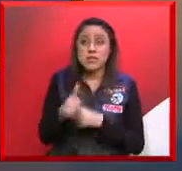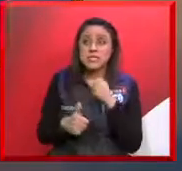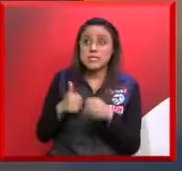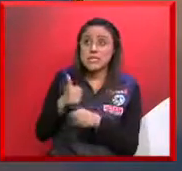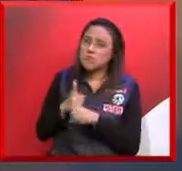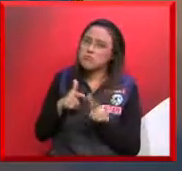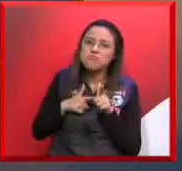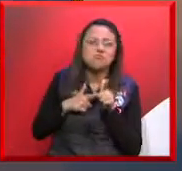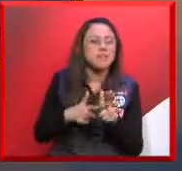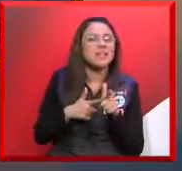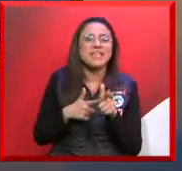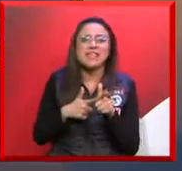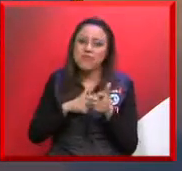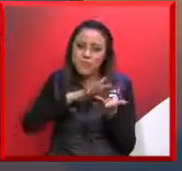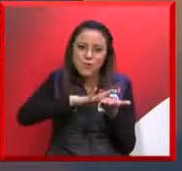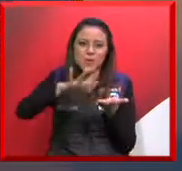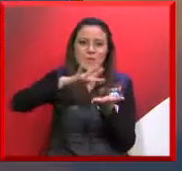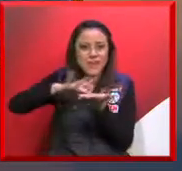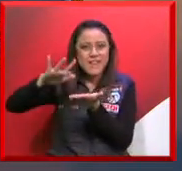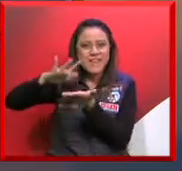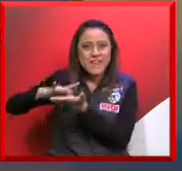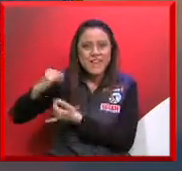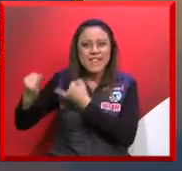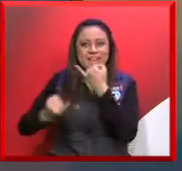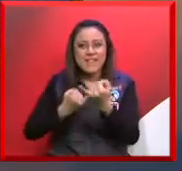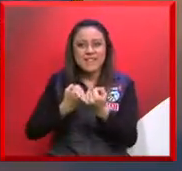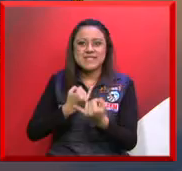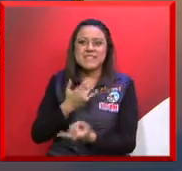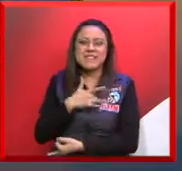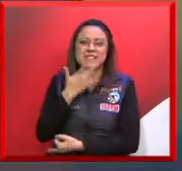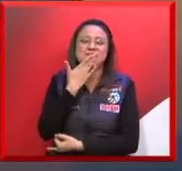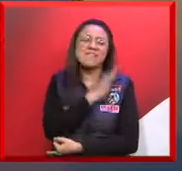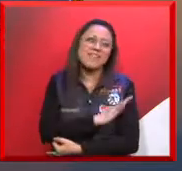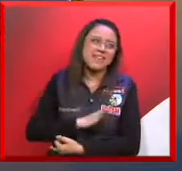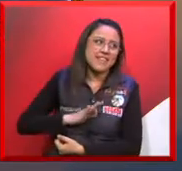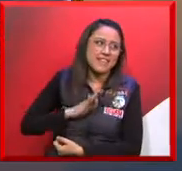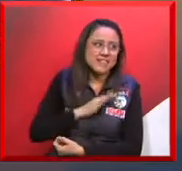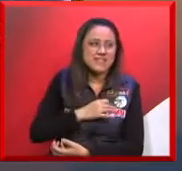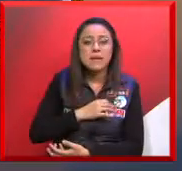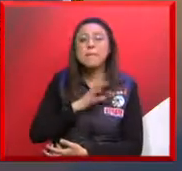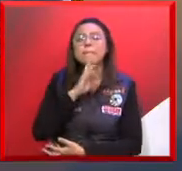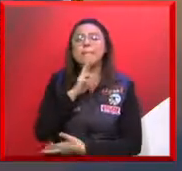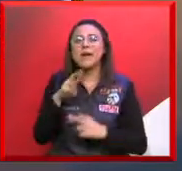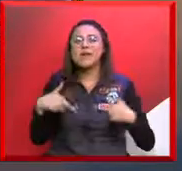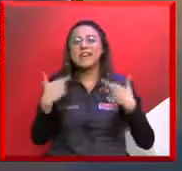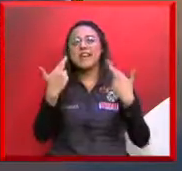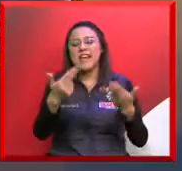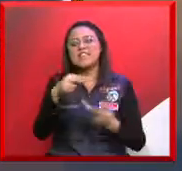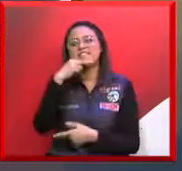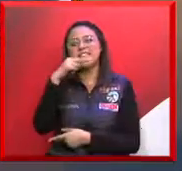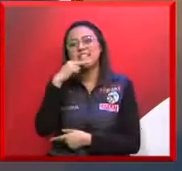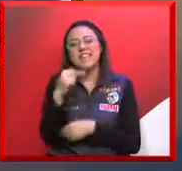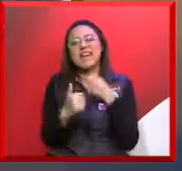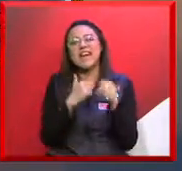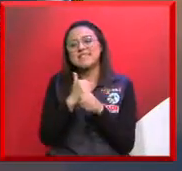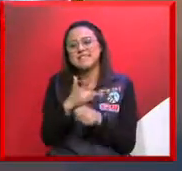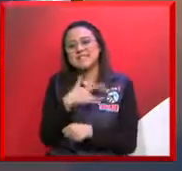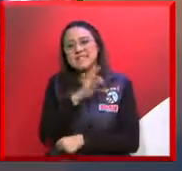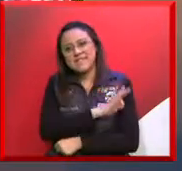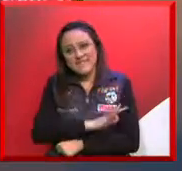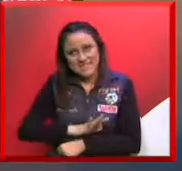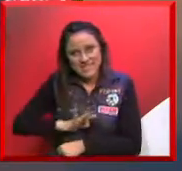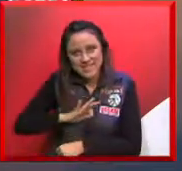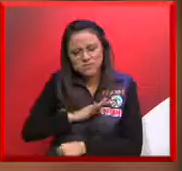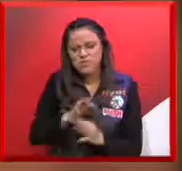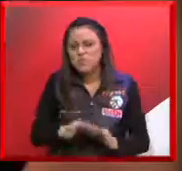que apoyo al juguetón. Y nada me hace más feliz, creo que es el mejor regalo mío de la Navidad, todos los años me hace muy feliz. Y